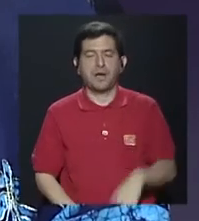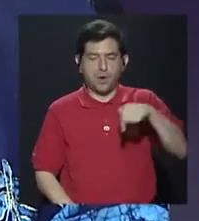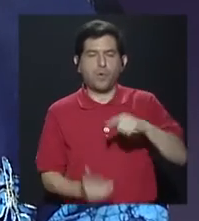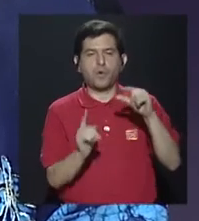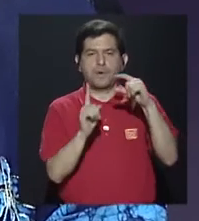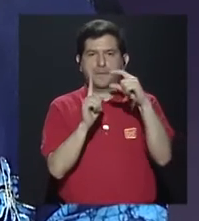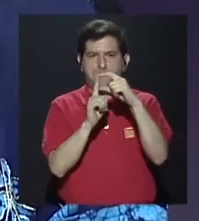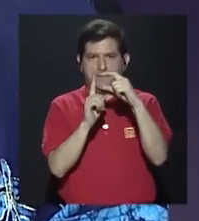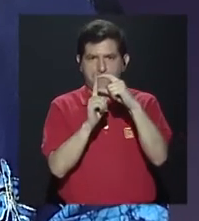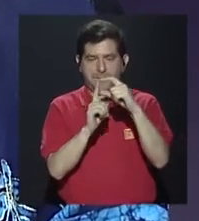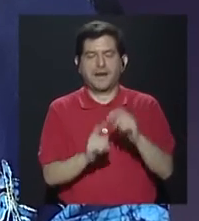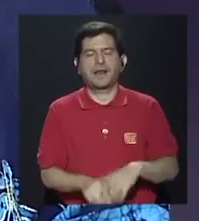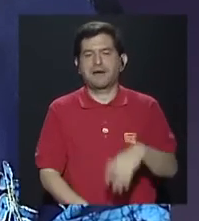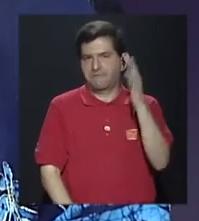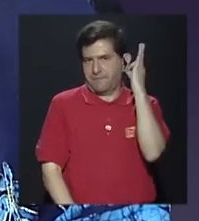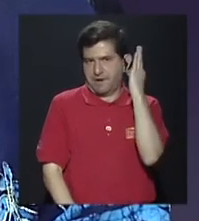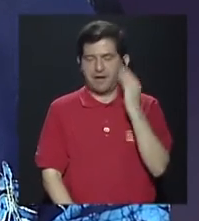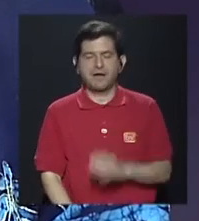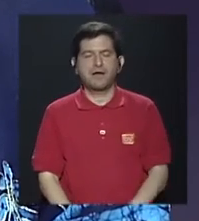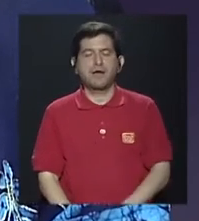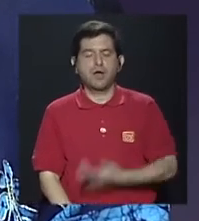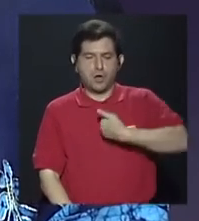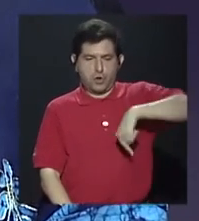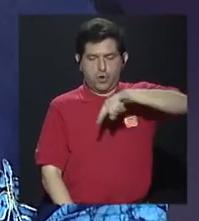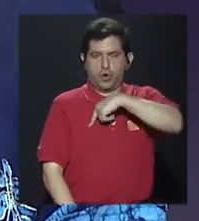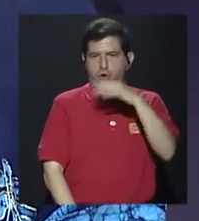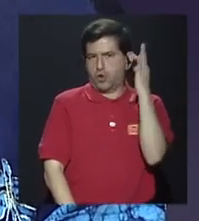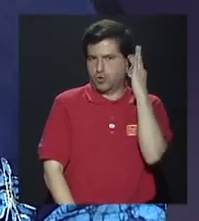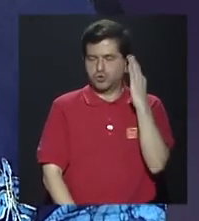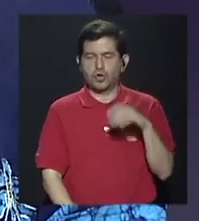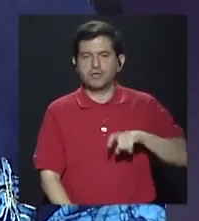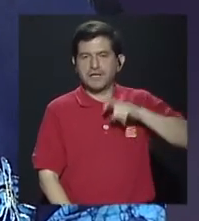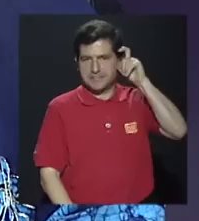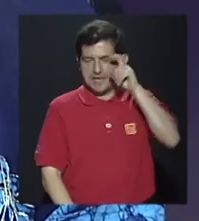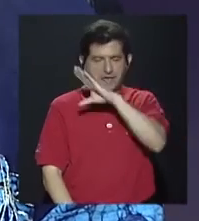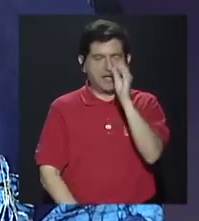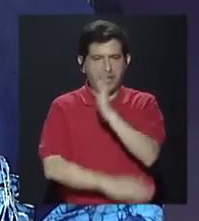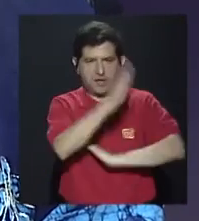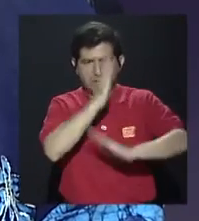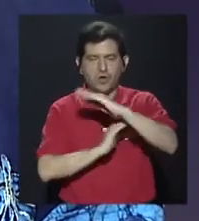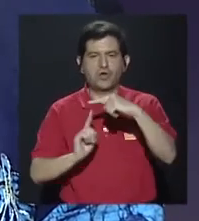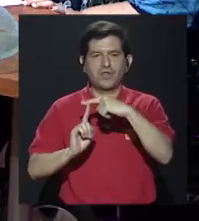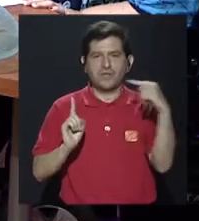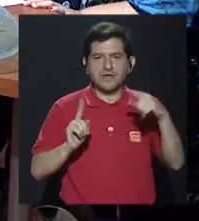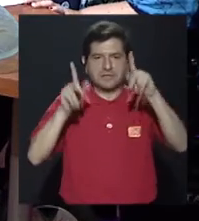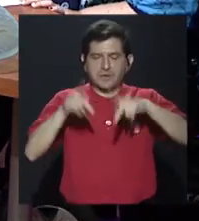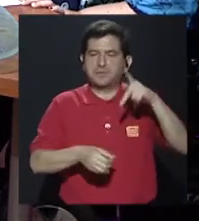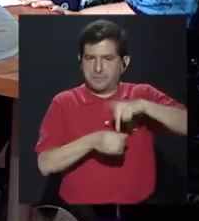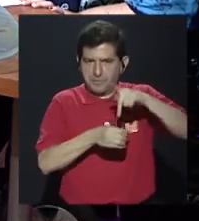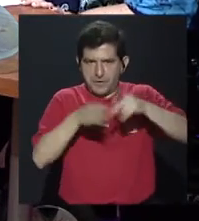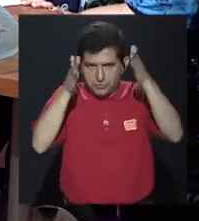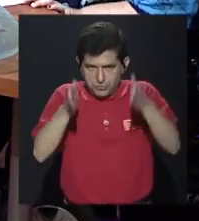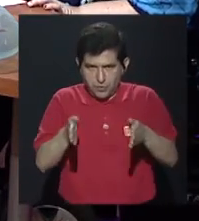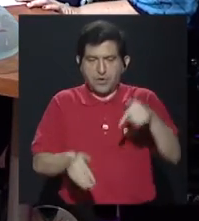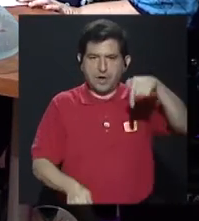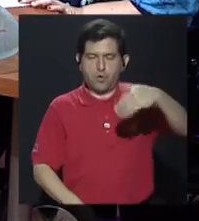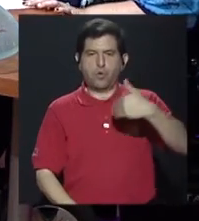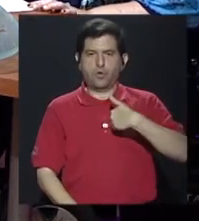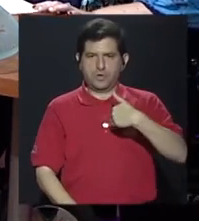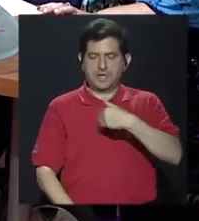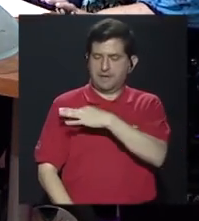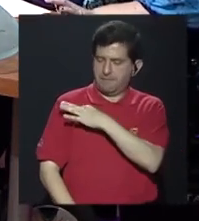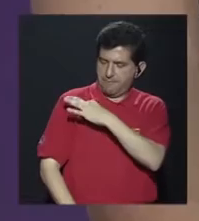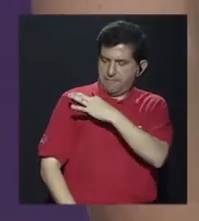de Mujer es Nosotras, Género y Discapacidad desde las protagonistas. Y para esto tenemos a las